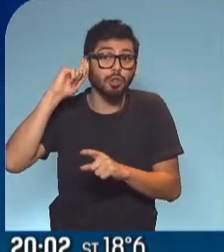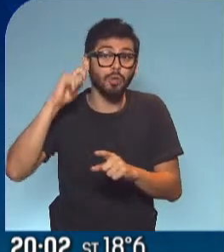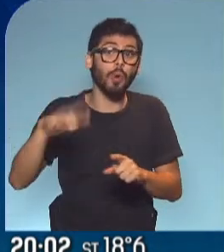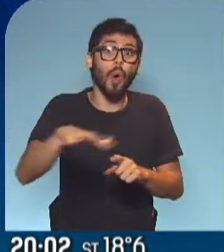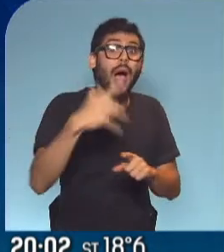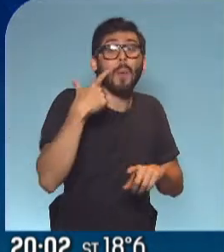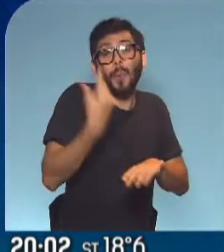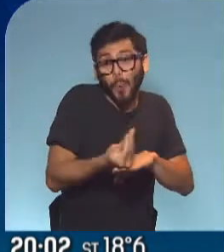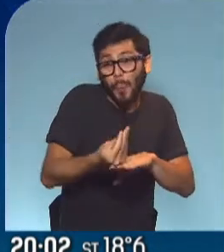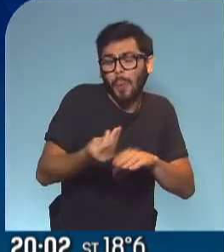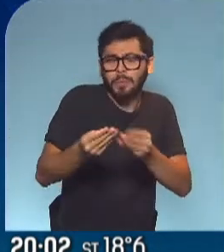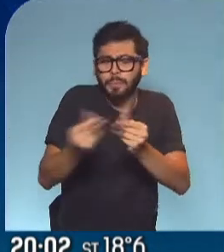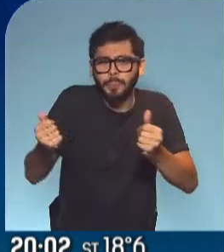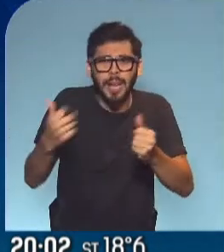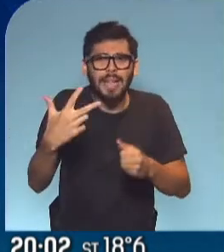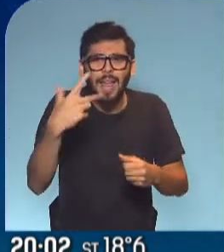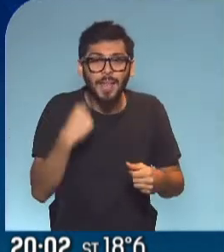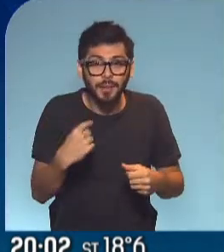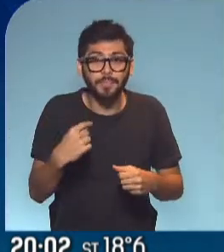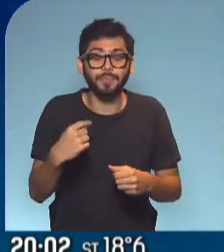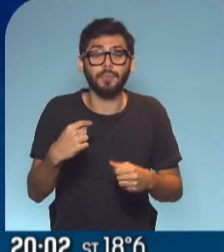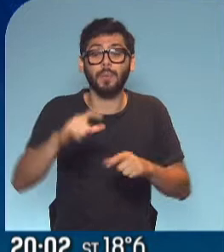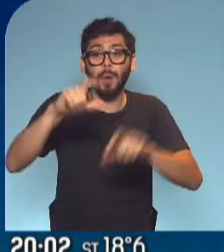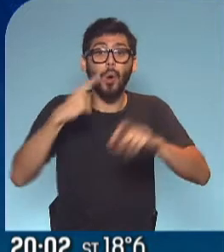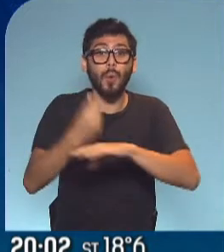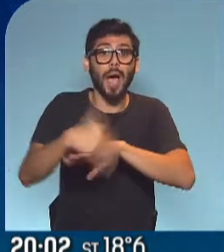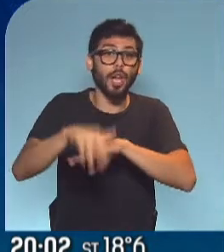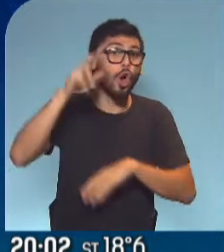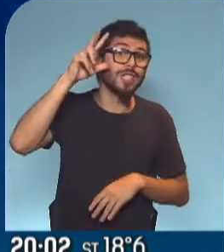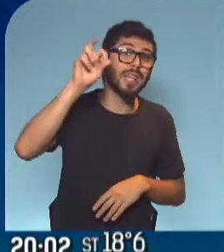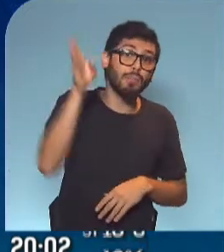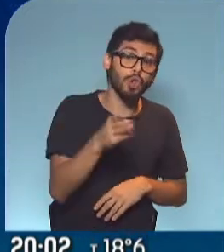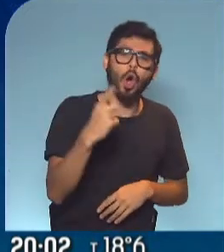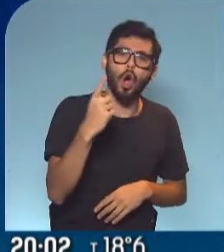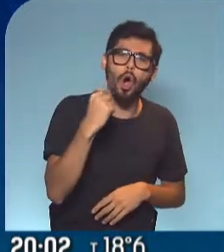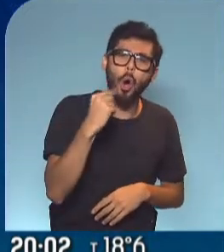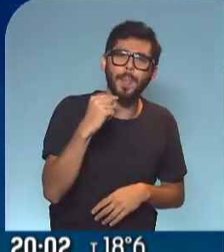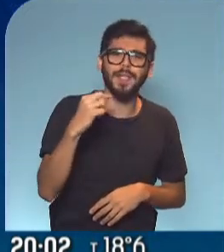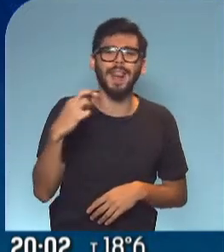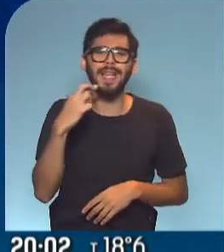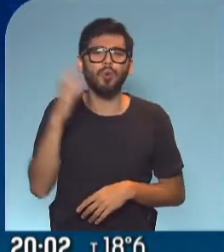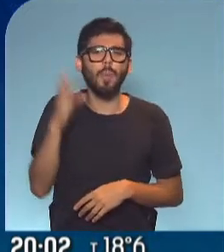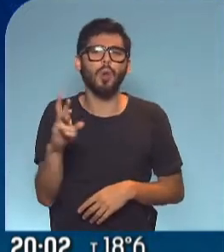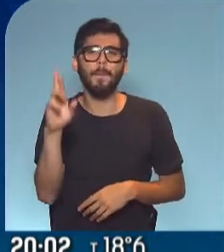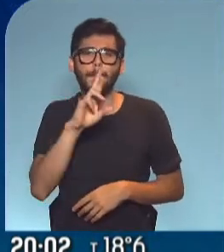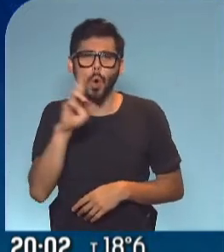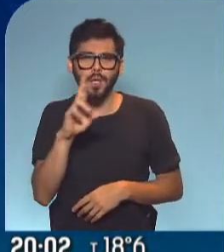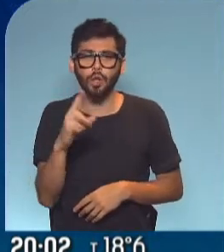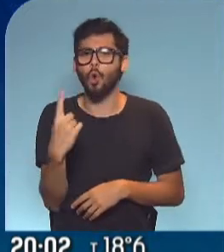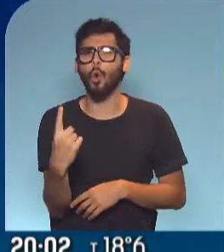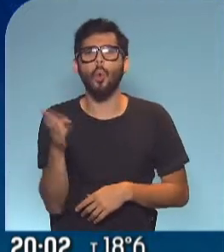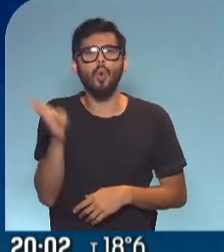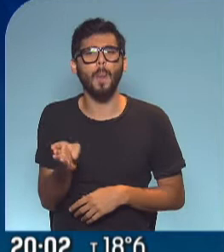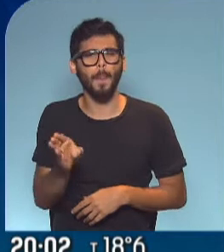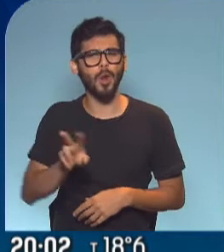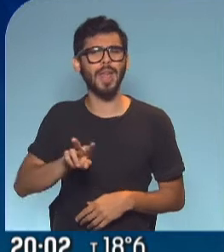El 80% pertenece al género masculino, 19% son mujeres, el 1%